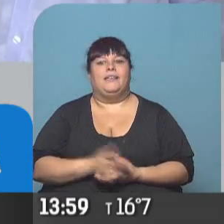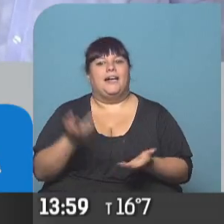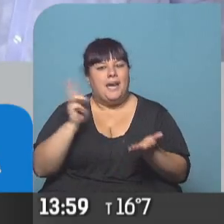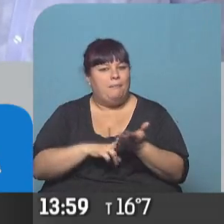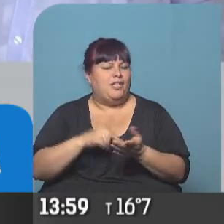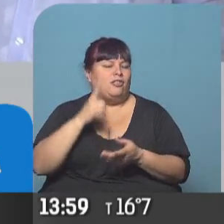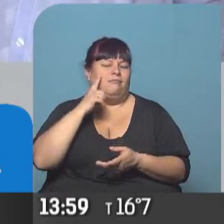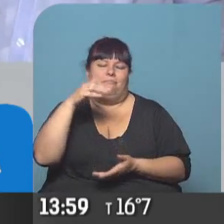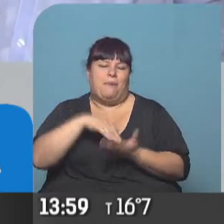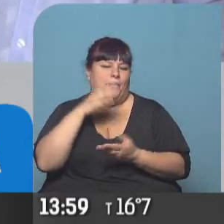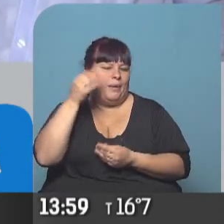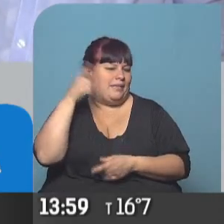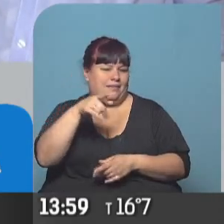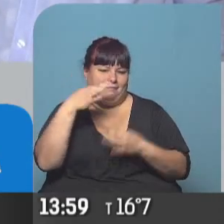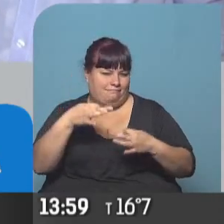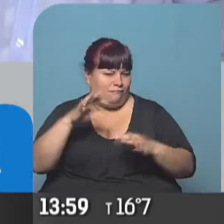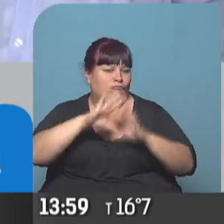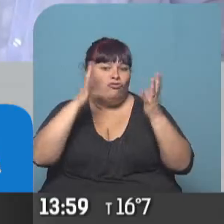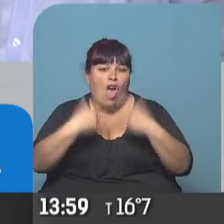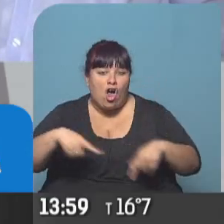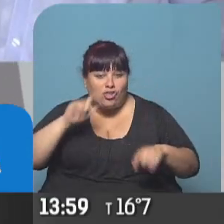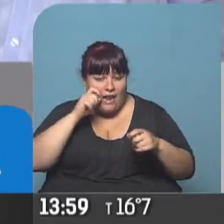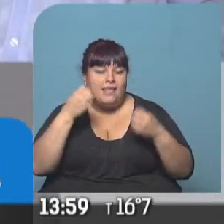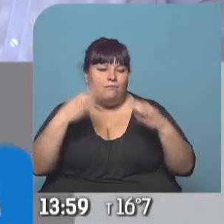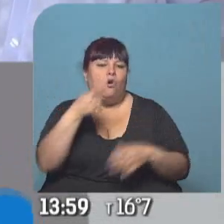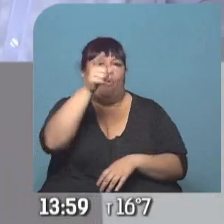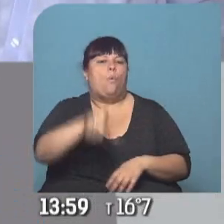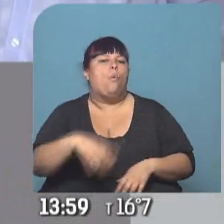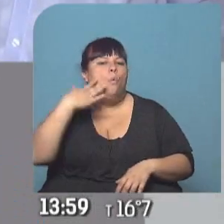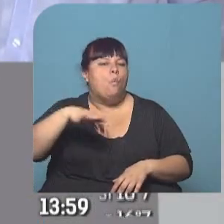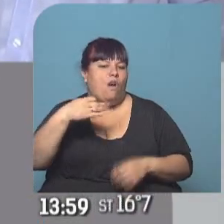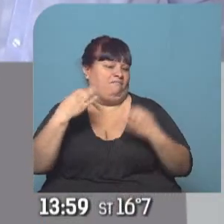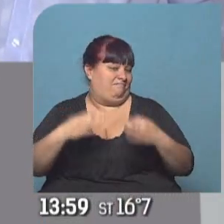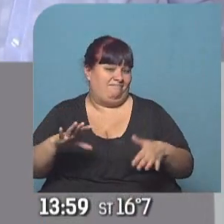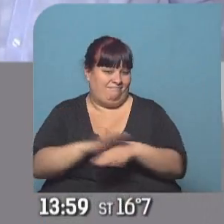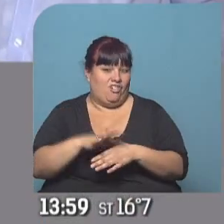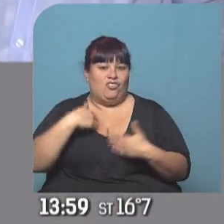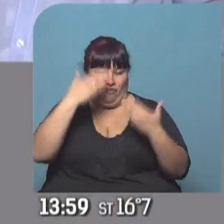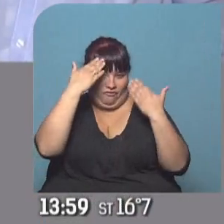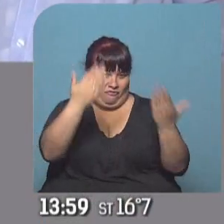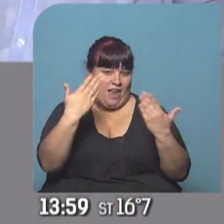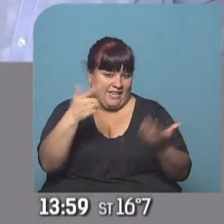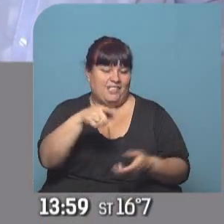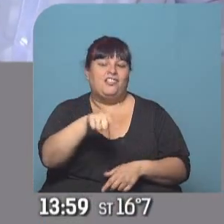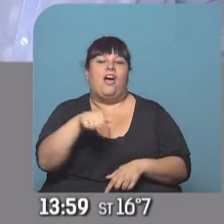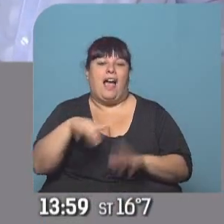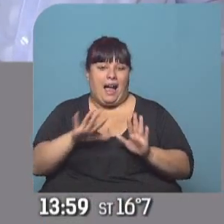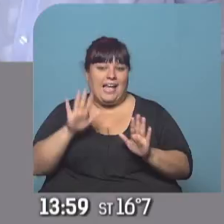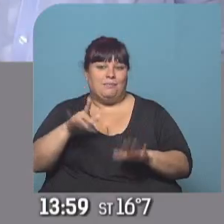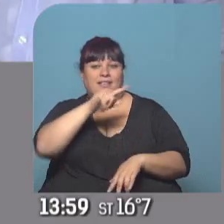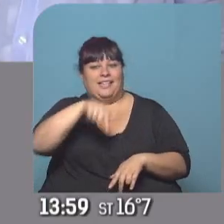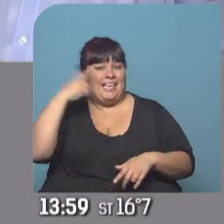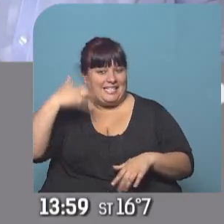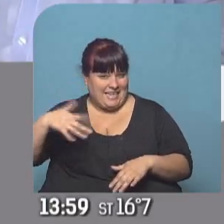repito un millón de veces porque te lo mereces todo lo que te pasa es por lo buena persona que sos así que yo me saco el sombrero y te espero acá porque te super